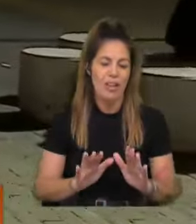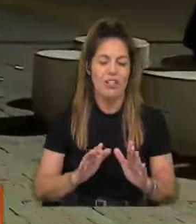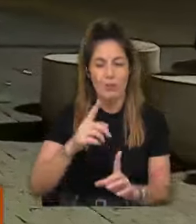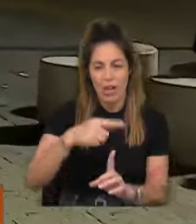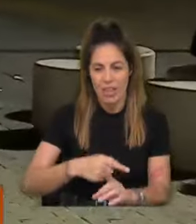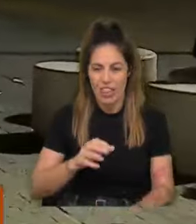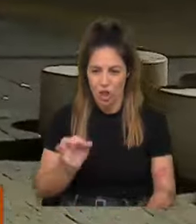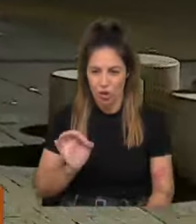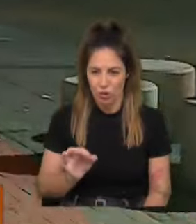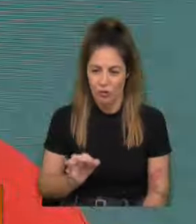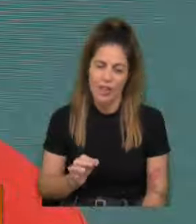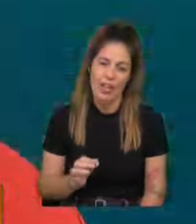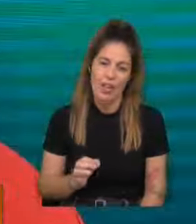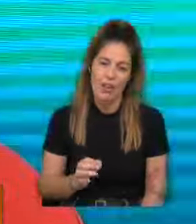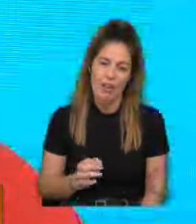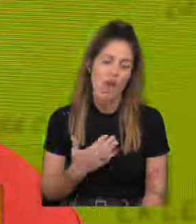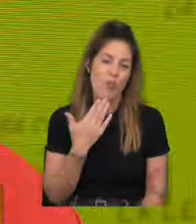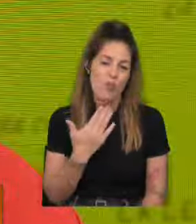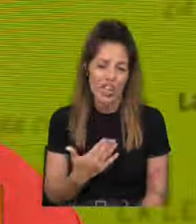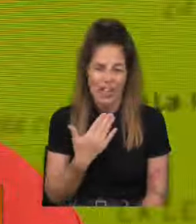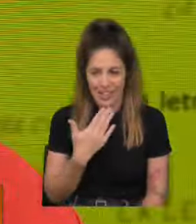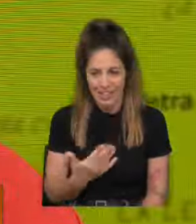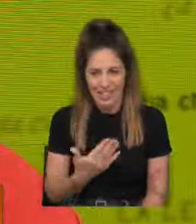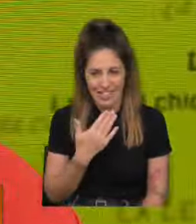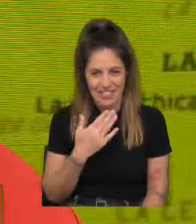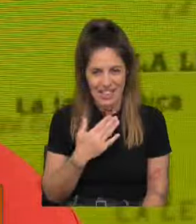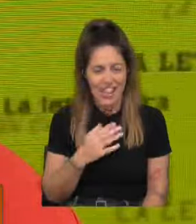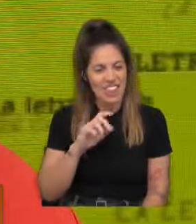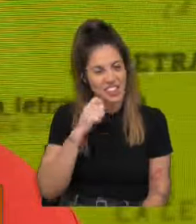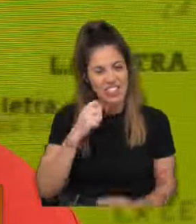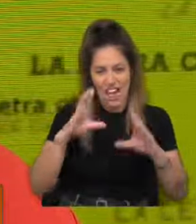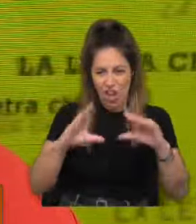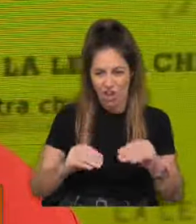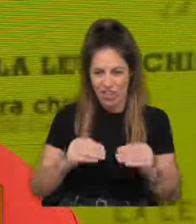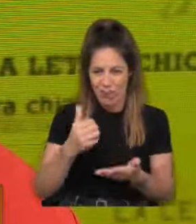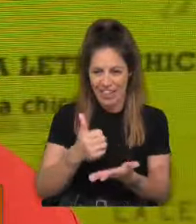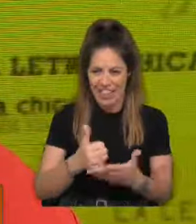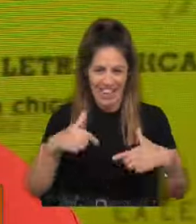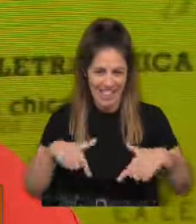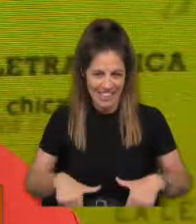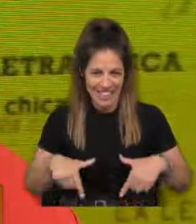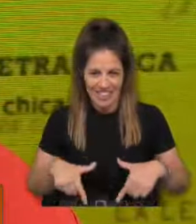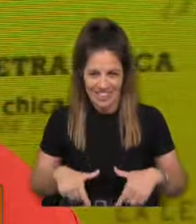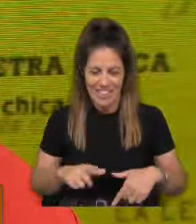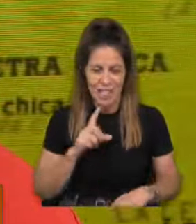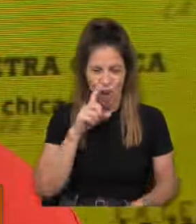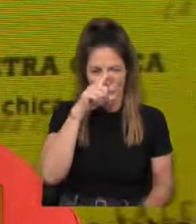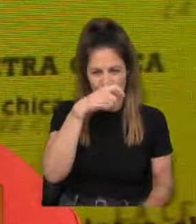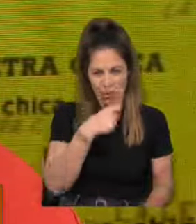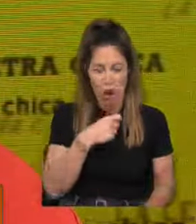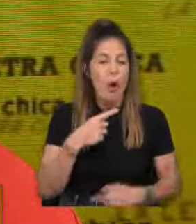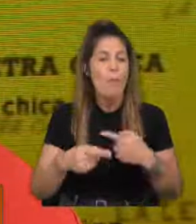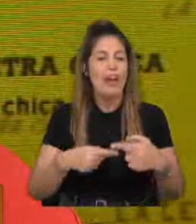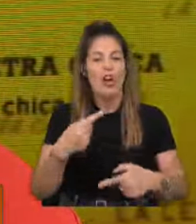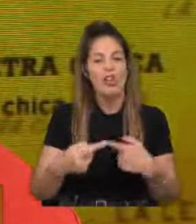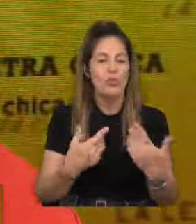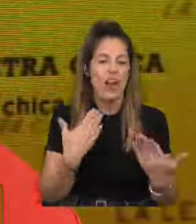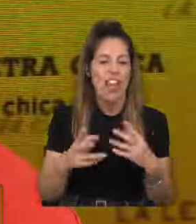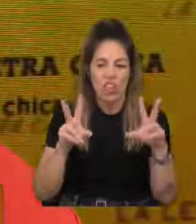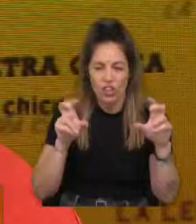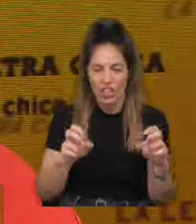J Bueno muchísimas muchísimas gracias y divina noche para estar ahí en la Explanada de la intendencia de Montevideo para seguirnos metiendo en tema y